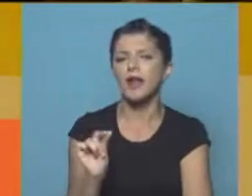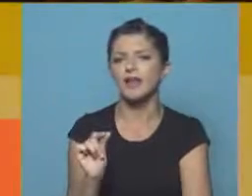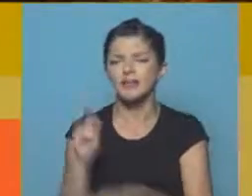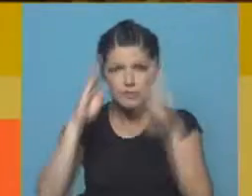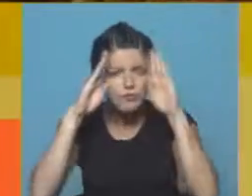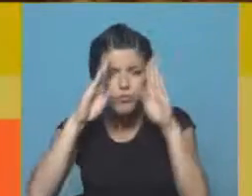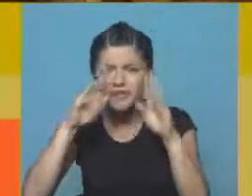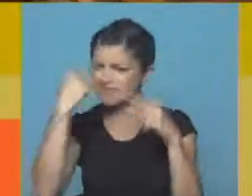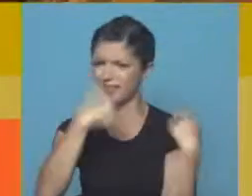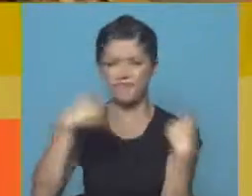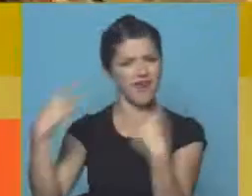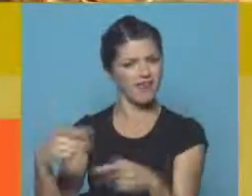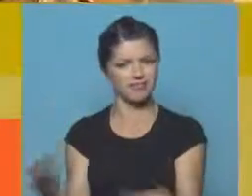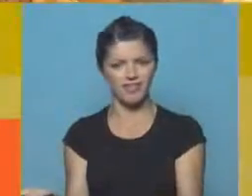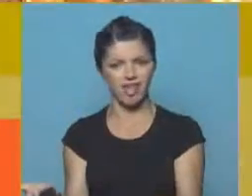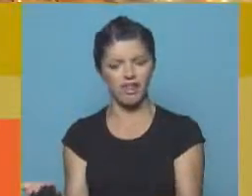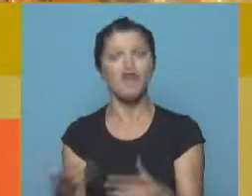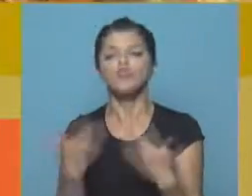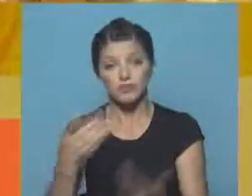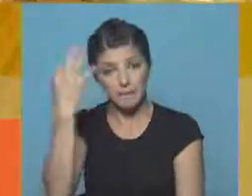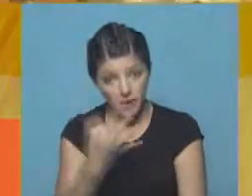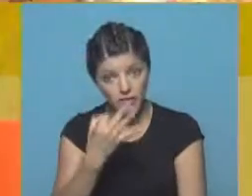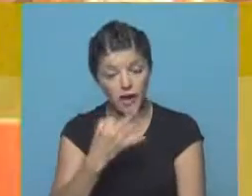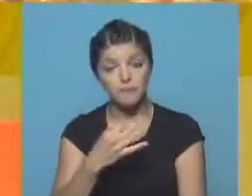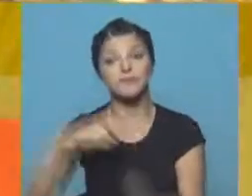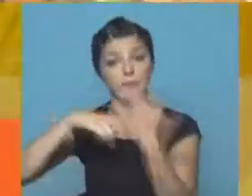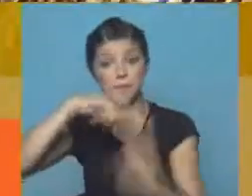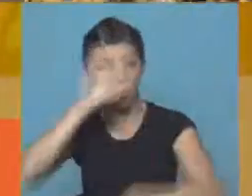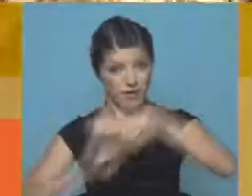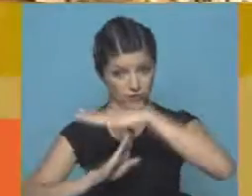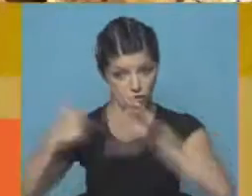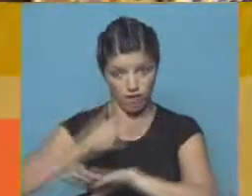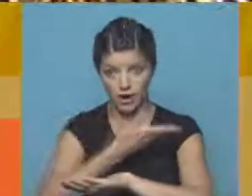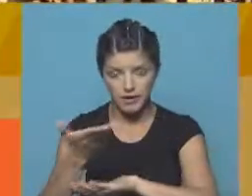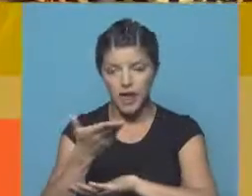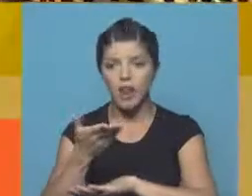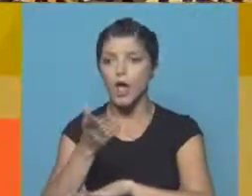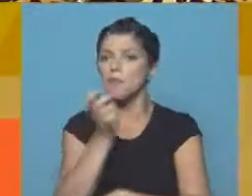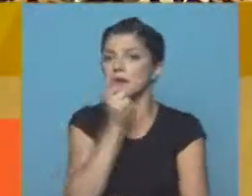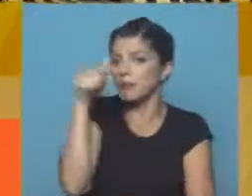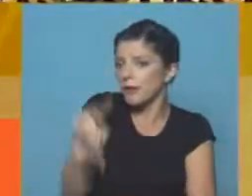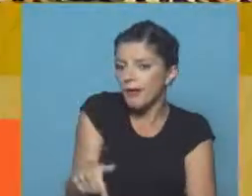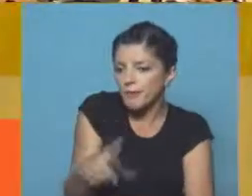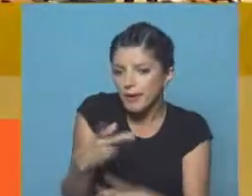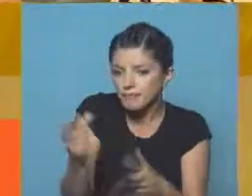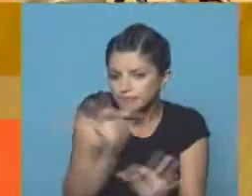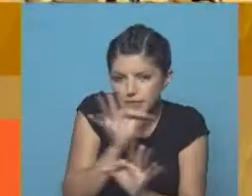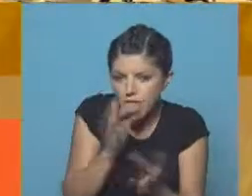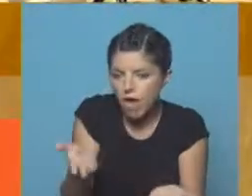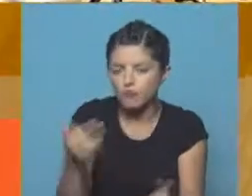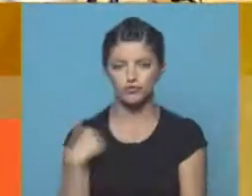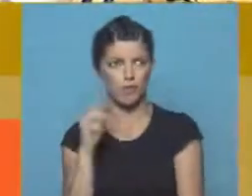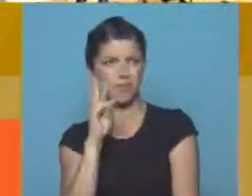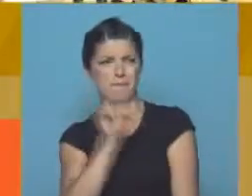cosas, y realmente la Procuración General, a cargo de Gis Carbó, por ejemplo, aparece ausente en esto y no hay un compromiso. Nosotros hoy no vemos